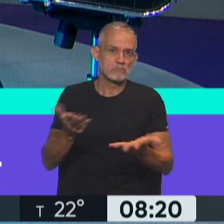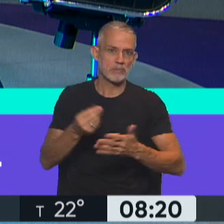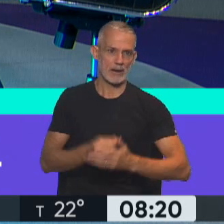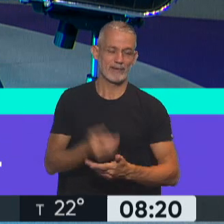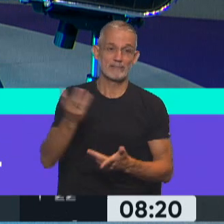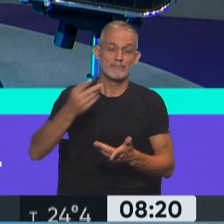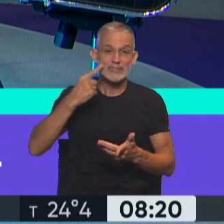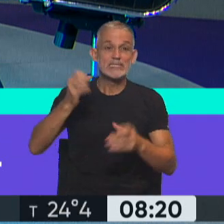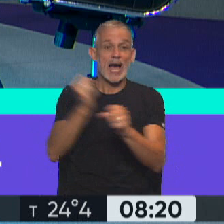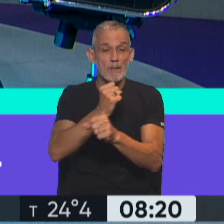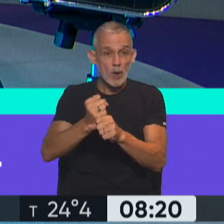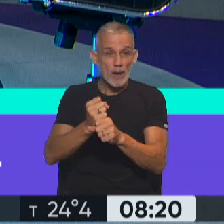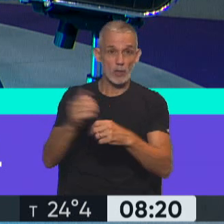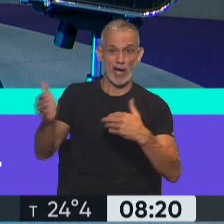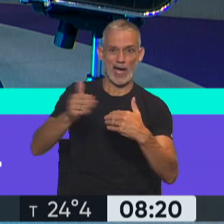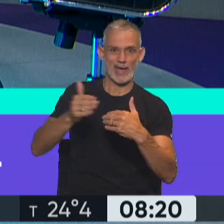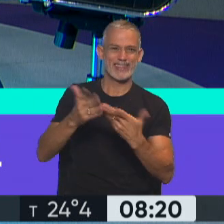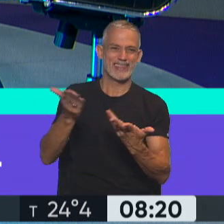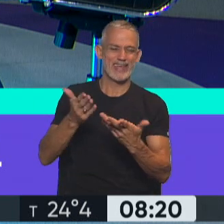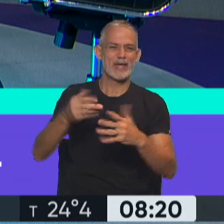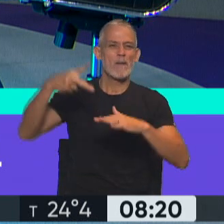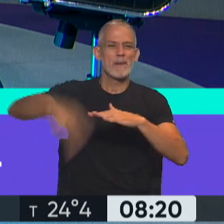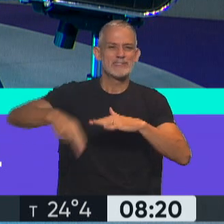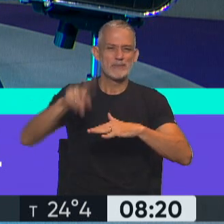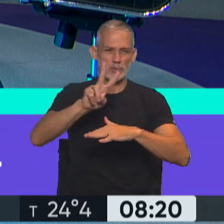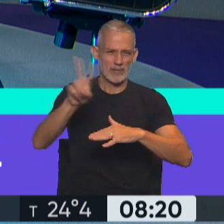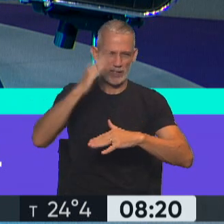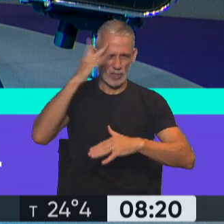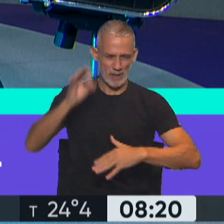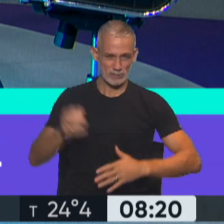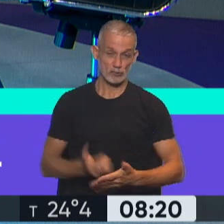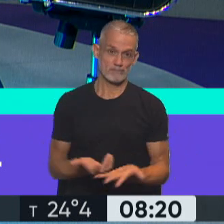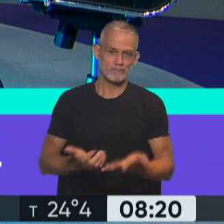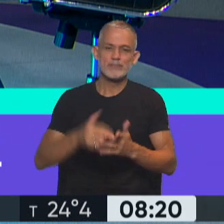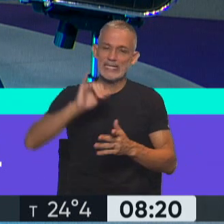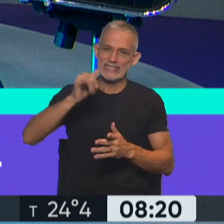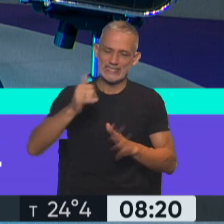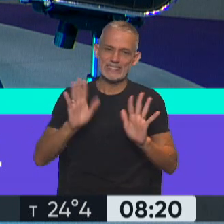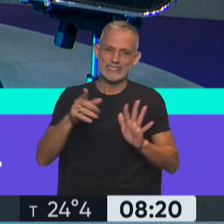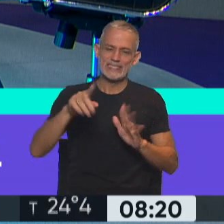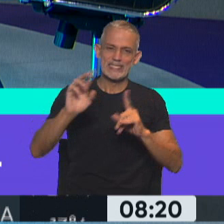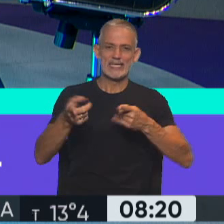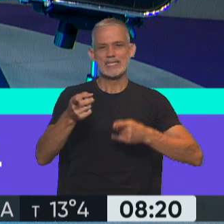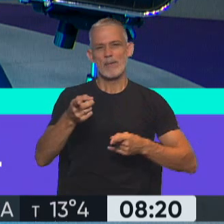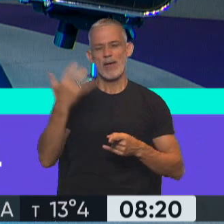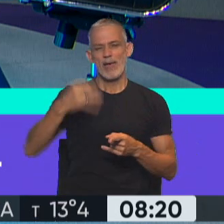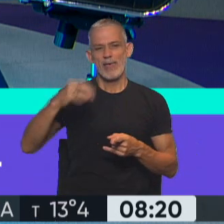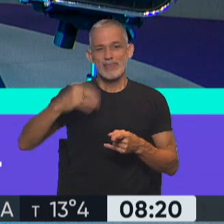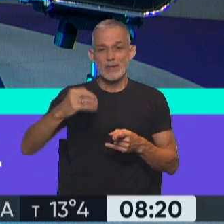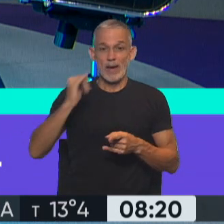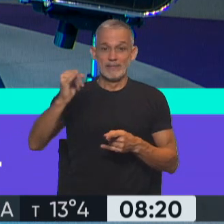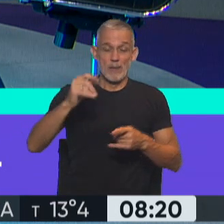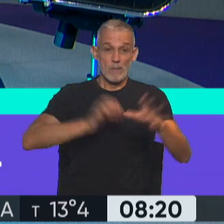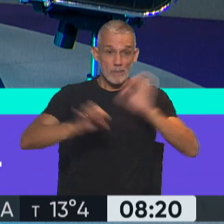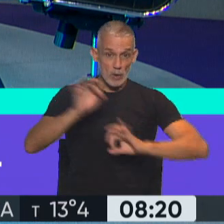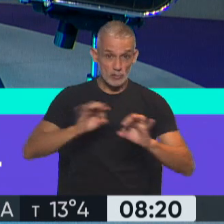bueno, tener la sanción antes de, en definitiva, antes del 22 de marzo. Vamos a seguir hablando de esto. Que ya tendríamos que anticipar que este proyecto de